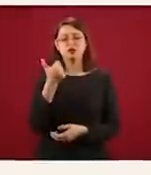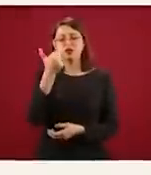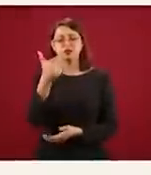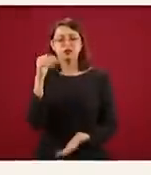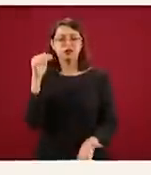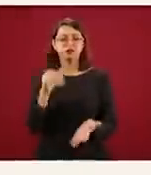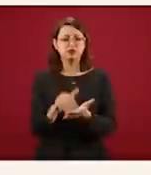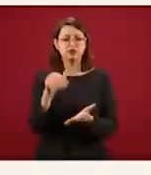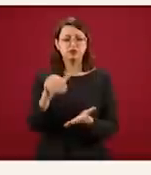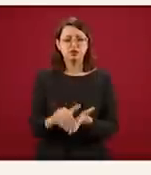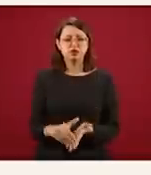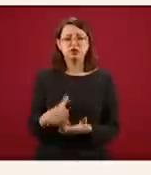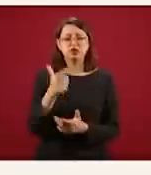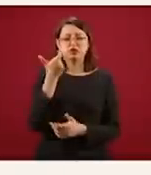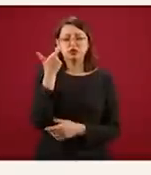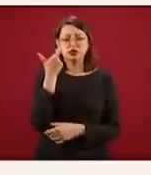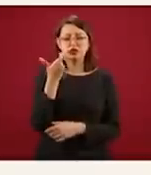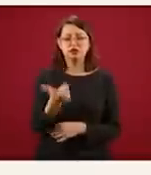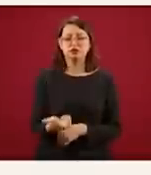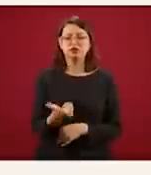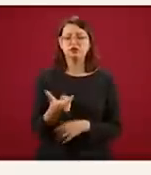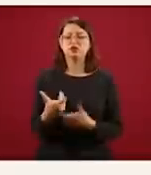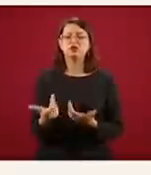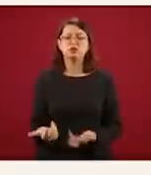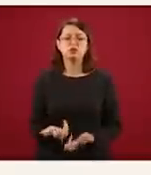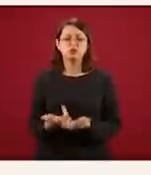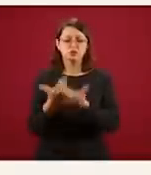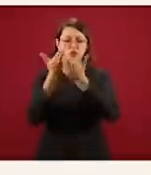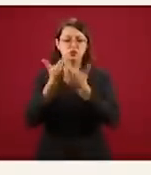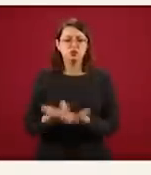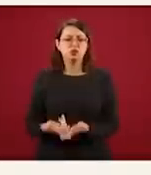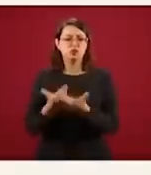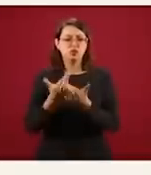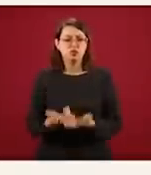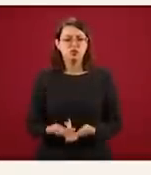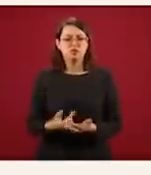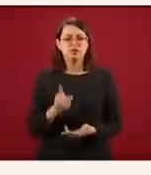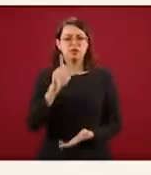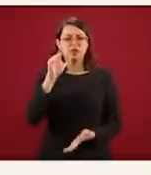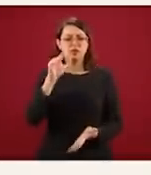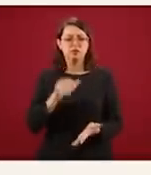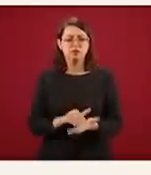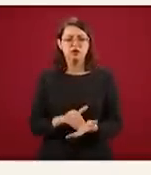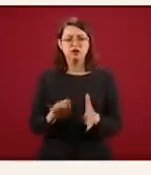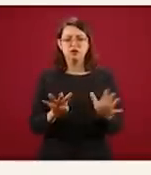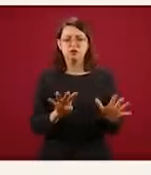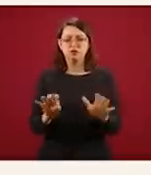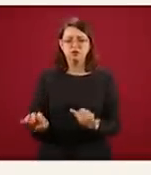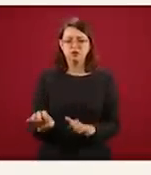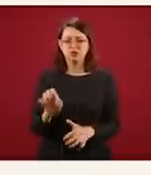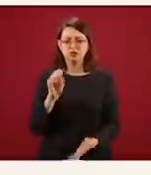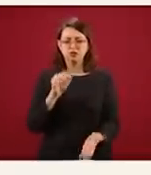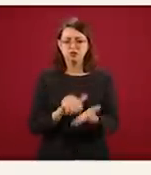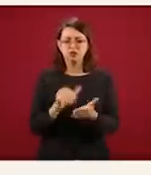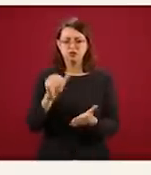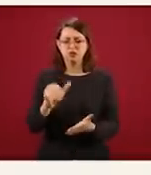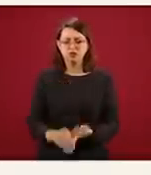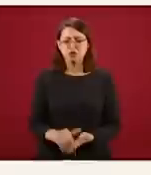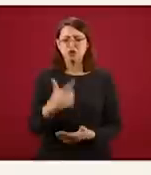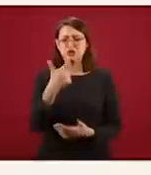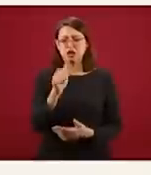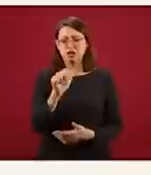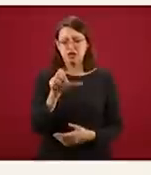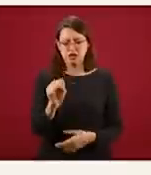en poliductos, en los ductos que transportan el combustible, y 1.900 millones de pesos en gas licuado.